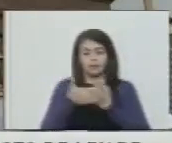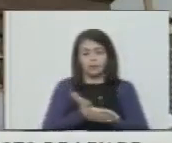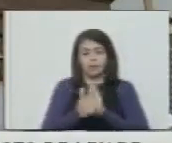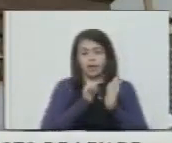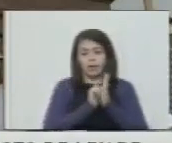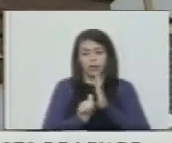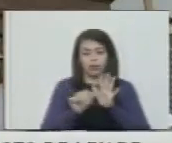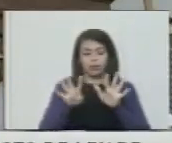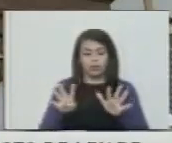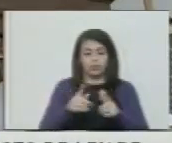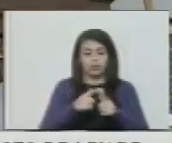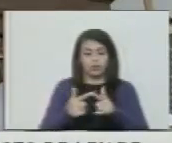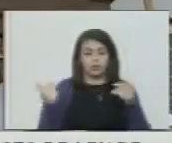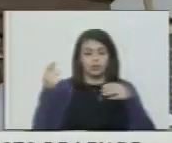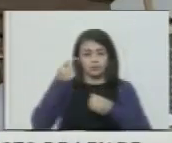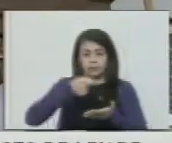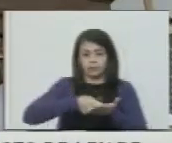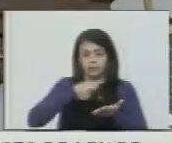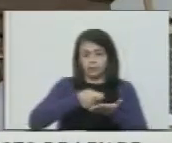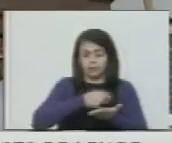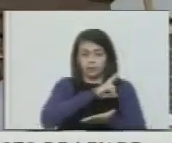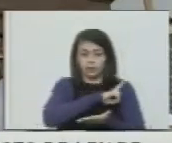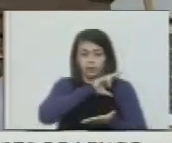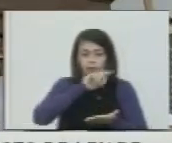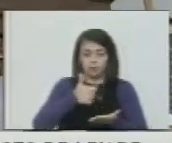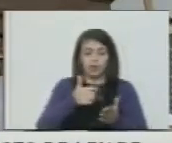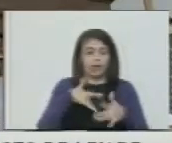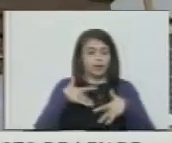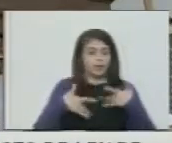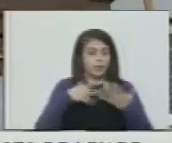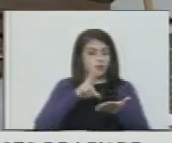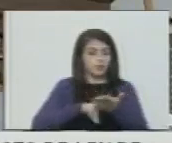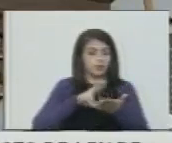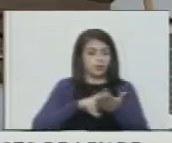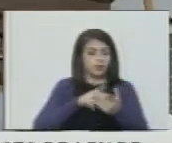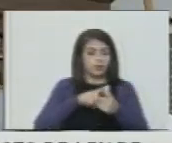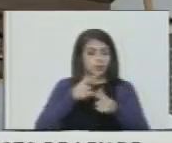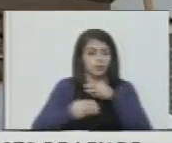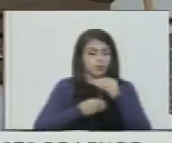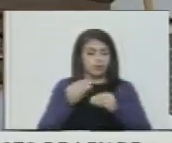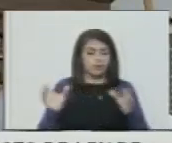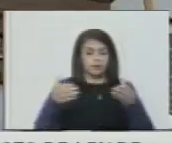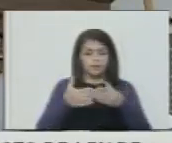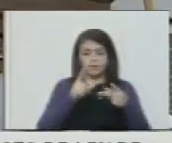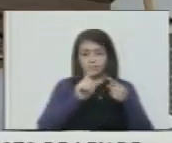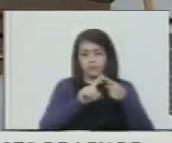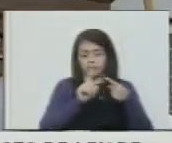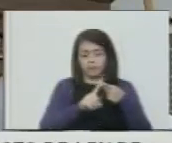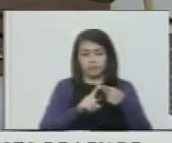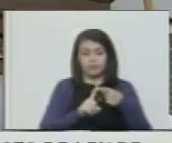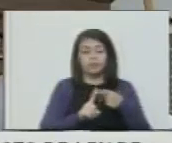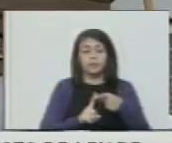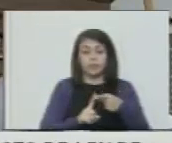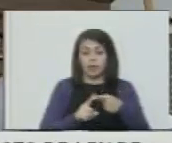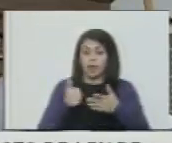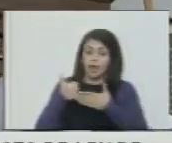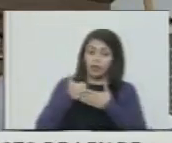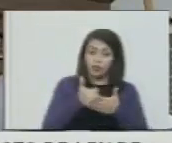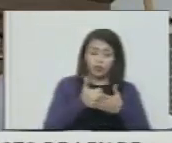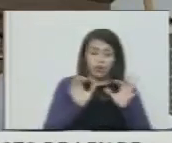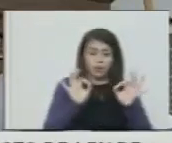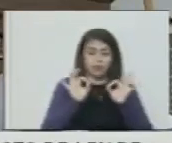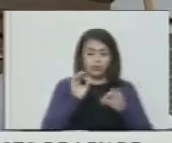términos siguientes. Artículo 9. Los ingresos de la superintendencia de la actividad aseguradora están conformados por 1.